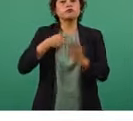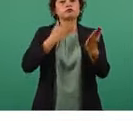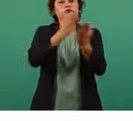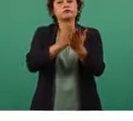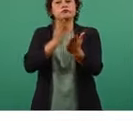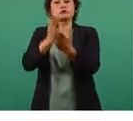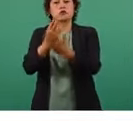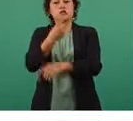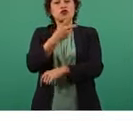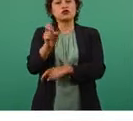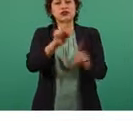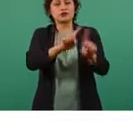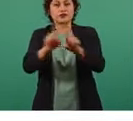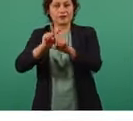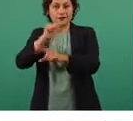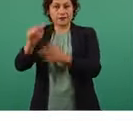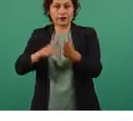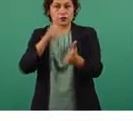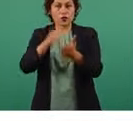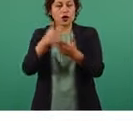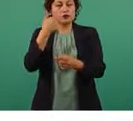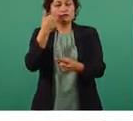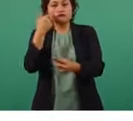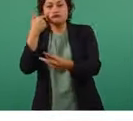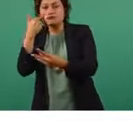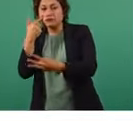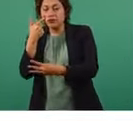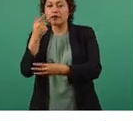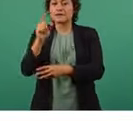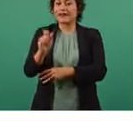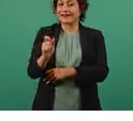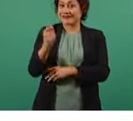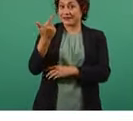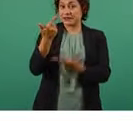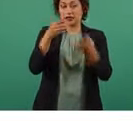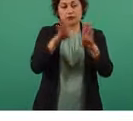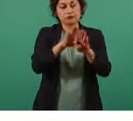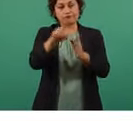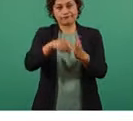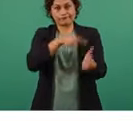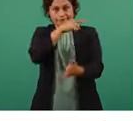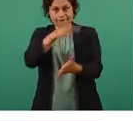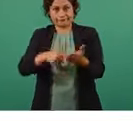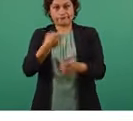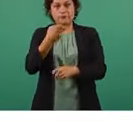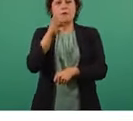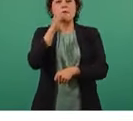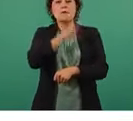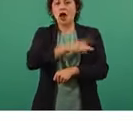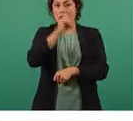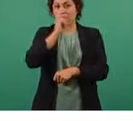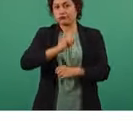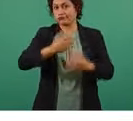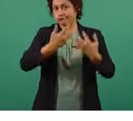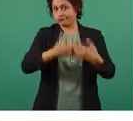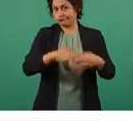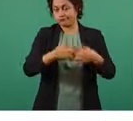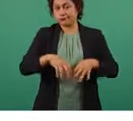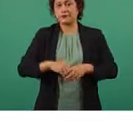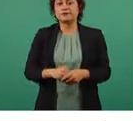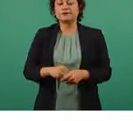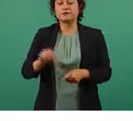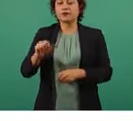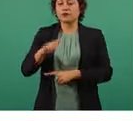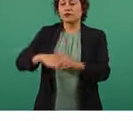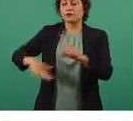221 visitas y se inmovilizaron 17 mangueras en gasolineras que no dan litro de a litro. En el municipio de